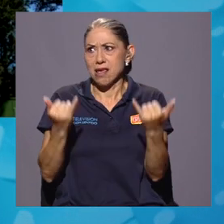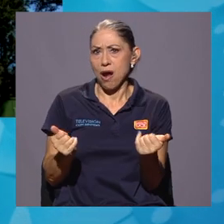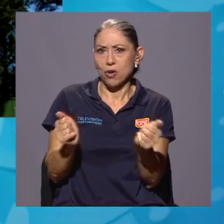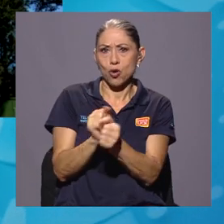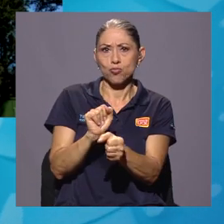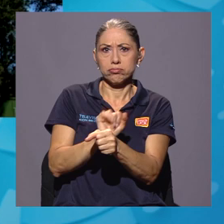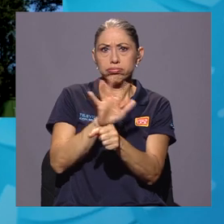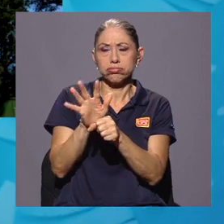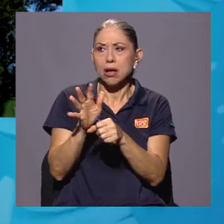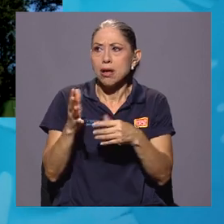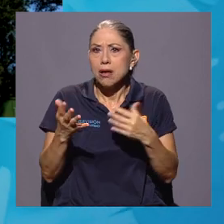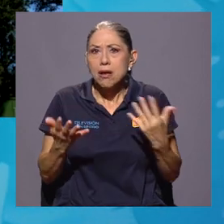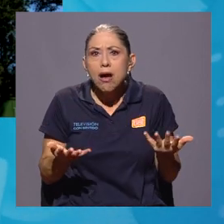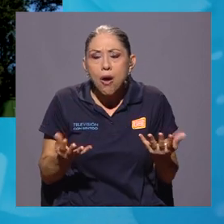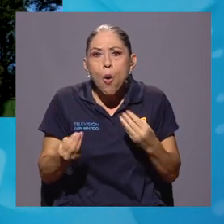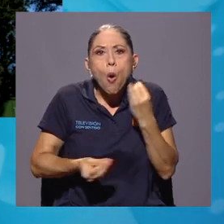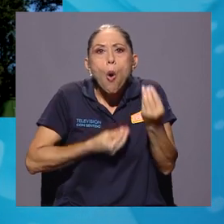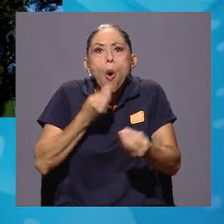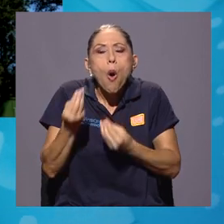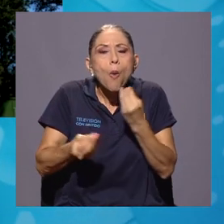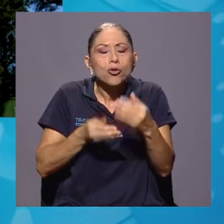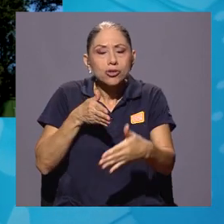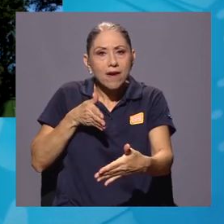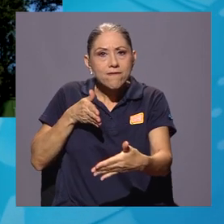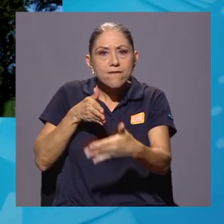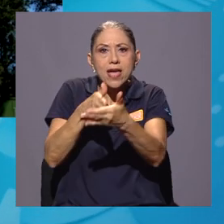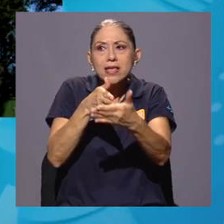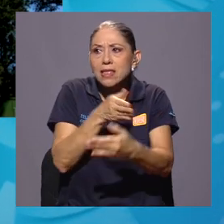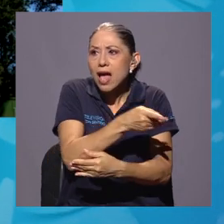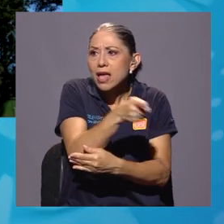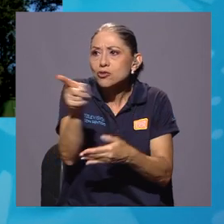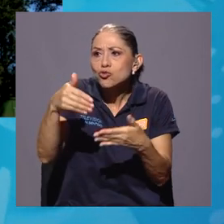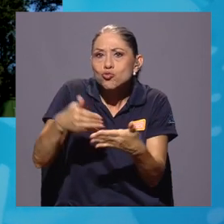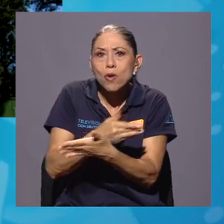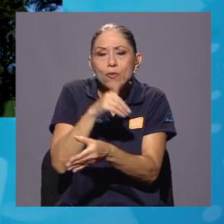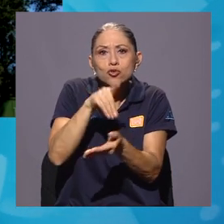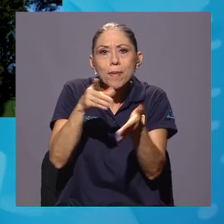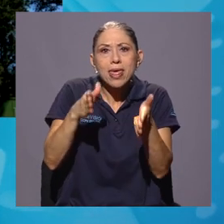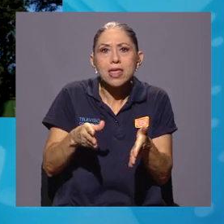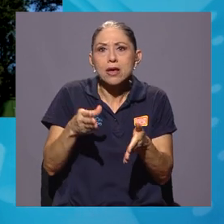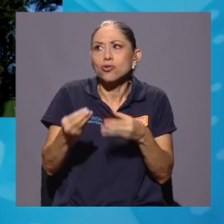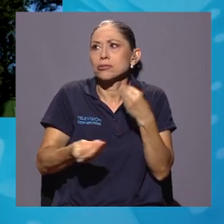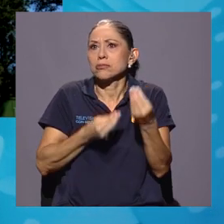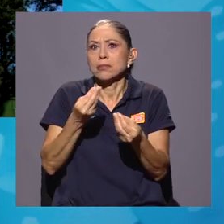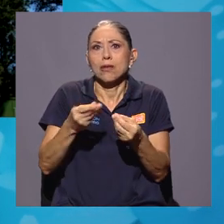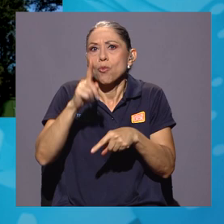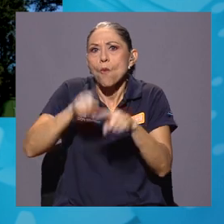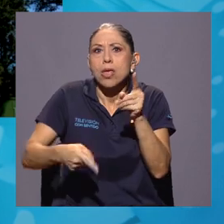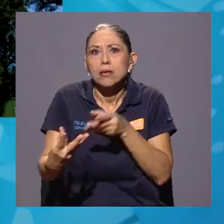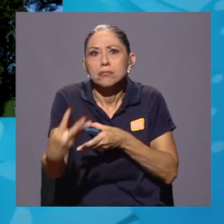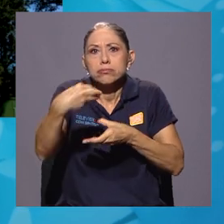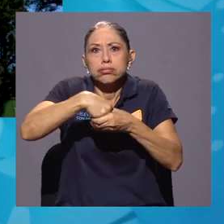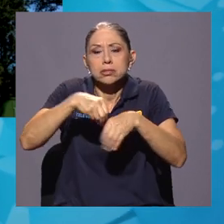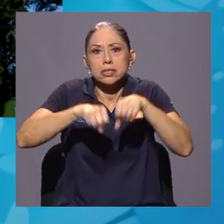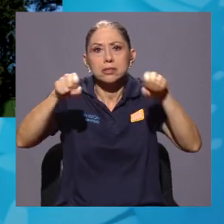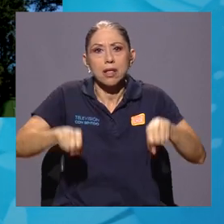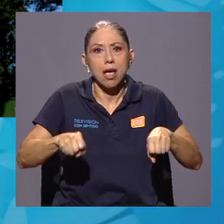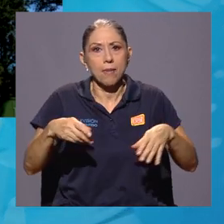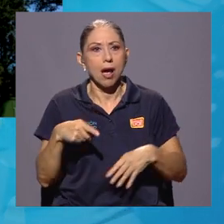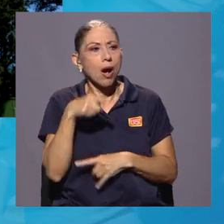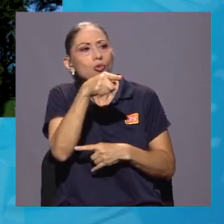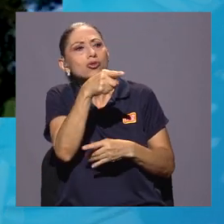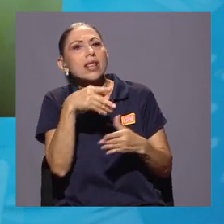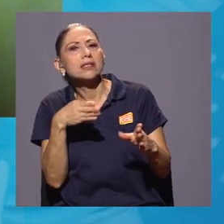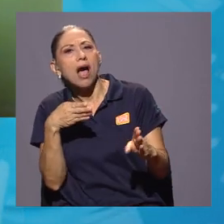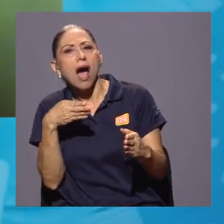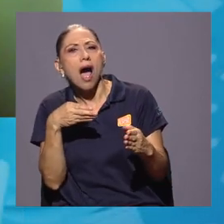afecta esa generación de nuevos médicos al sistema y cómo los afecta a ustedes también, obviamente?